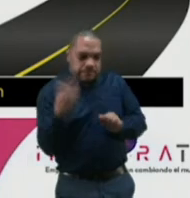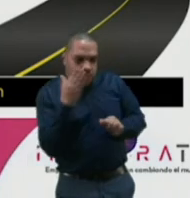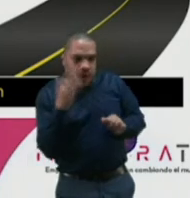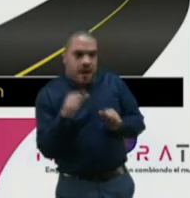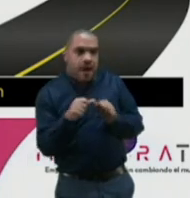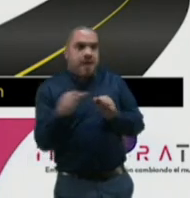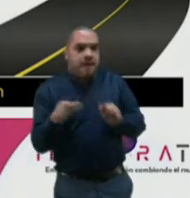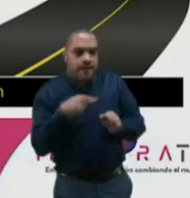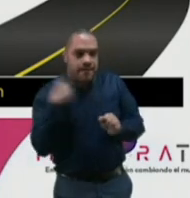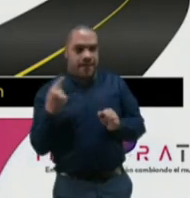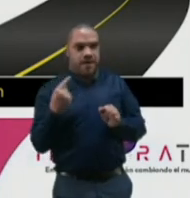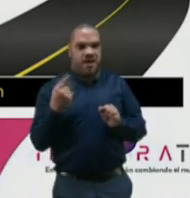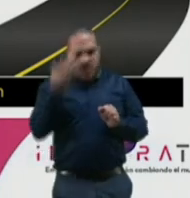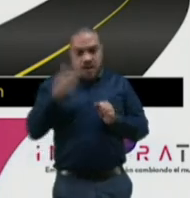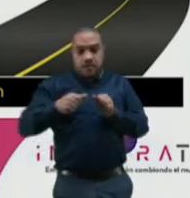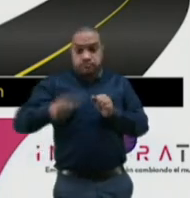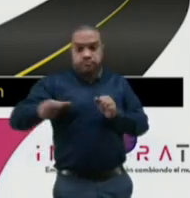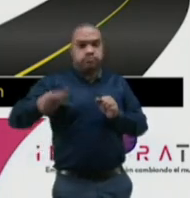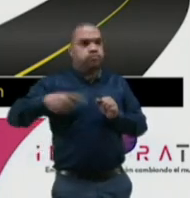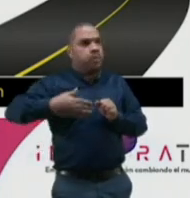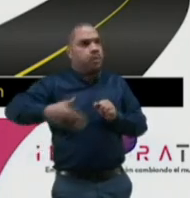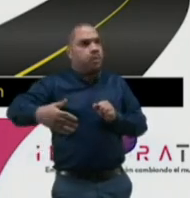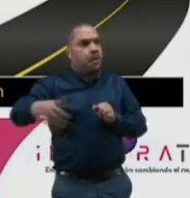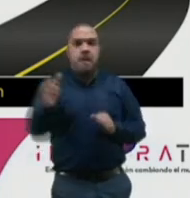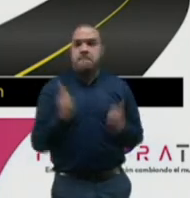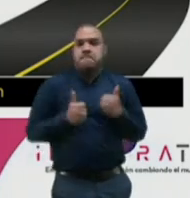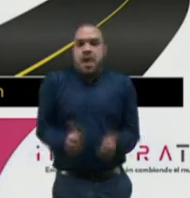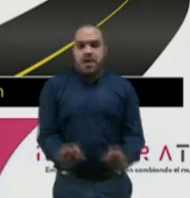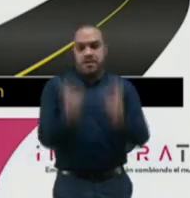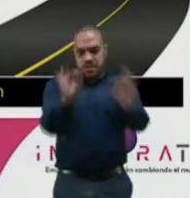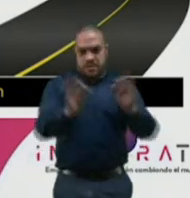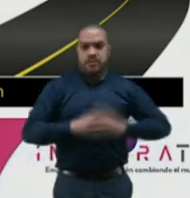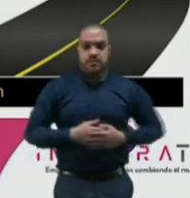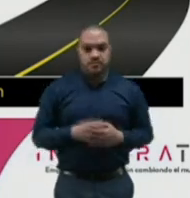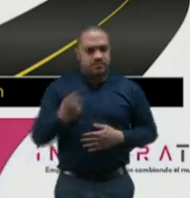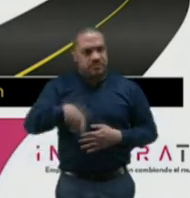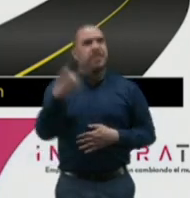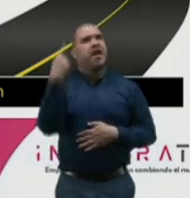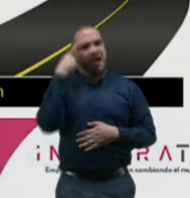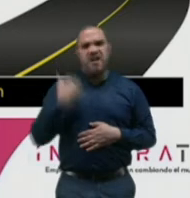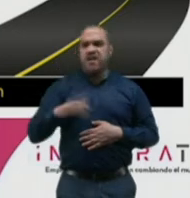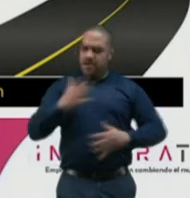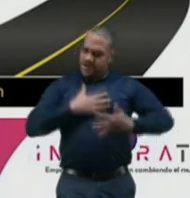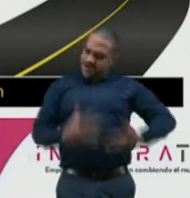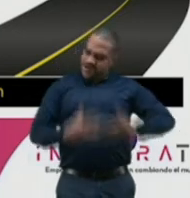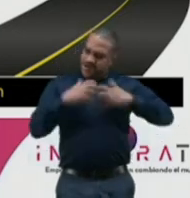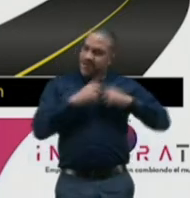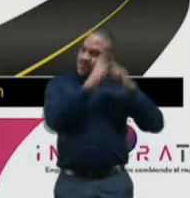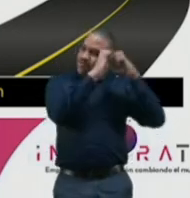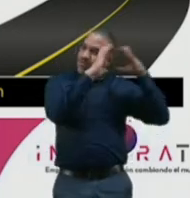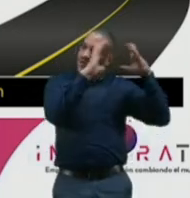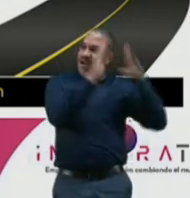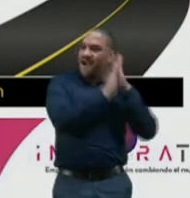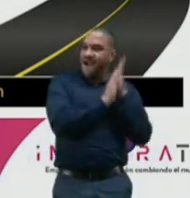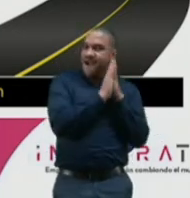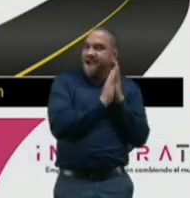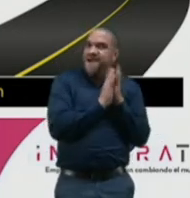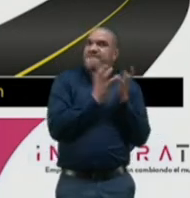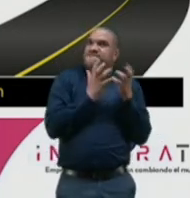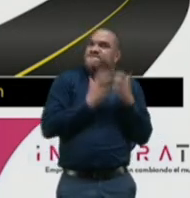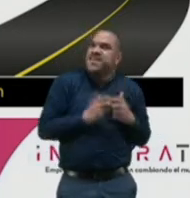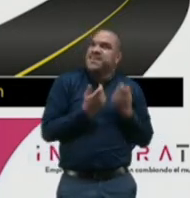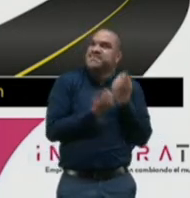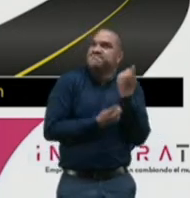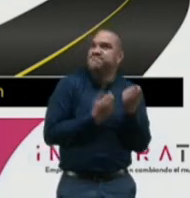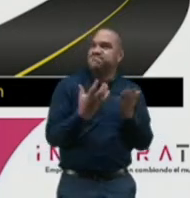que ustedes quieren? Y cuando tengan eso en cuenta, ustedes pueden crear la compañía de sus sueños. Enamórense con